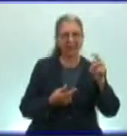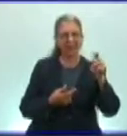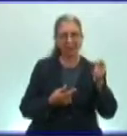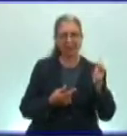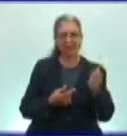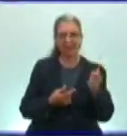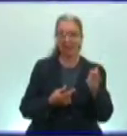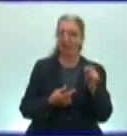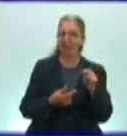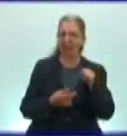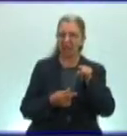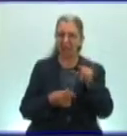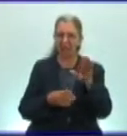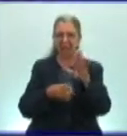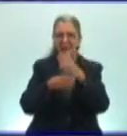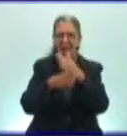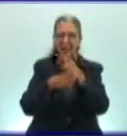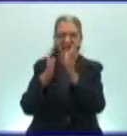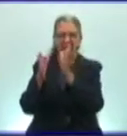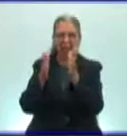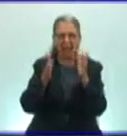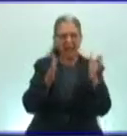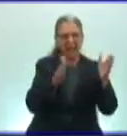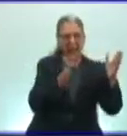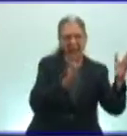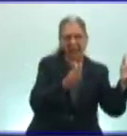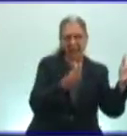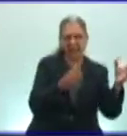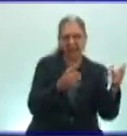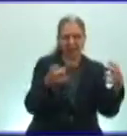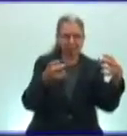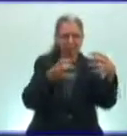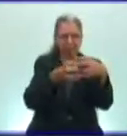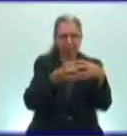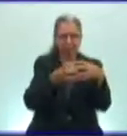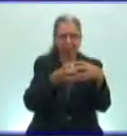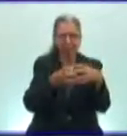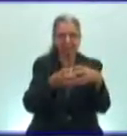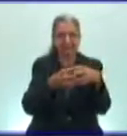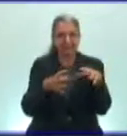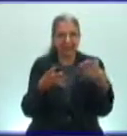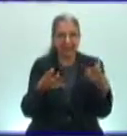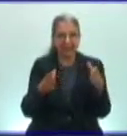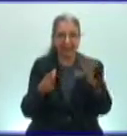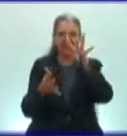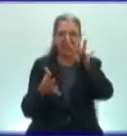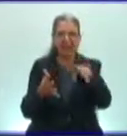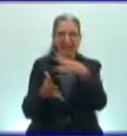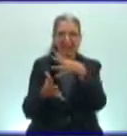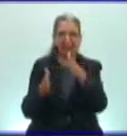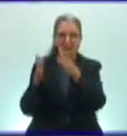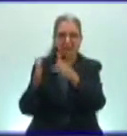Las diferentes clases de elementos químicos se agrupan en la famosa tabla periódica por familias de elementos con